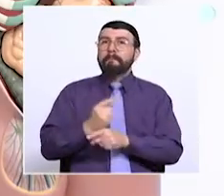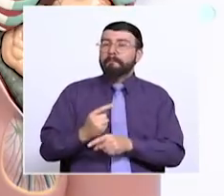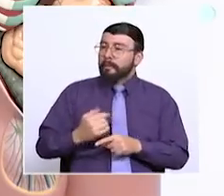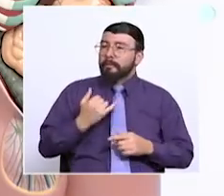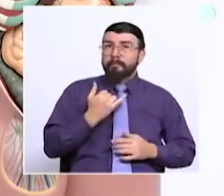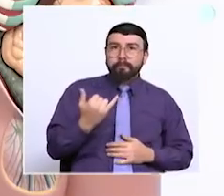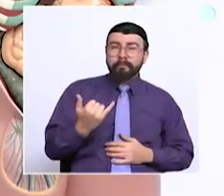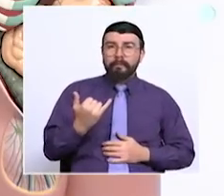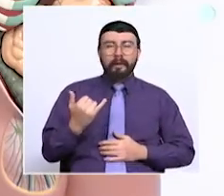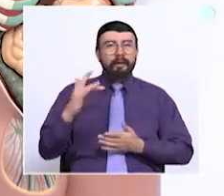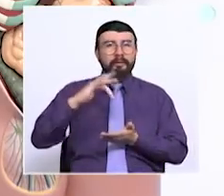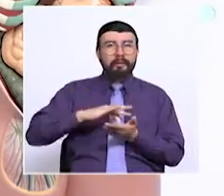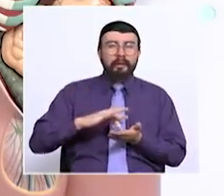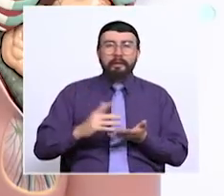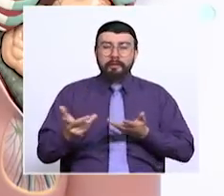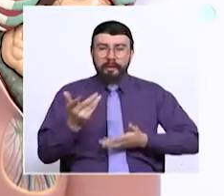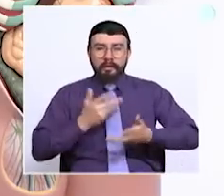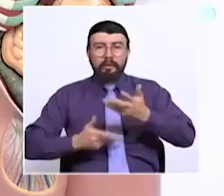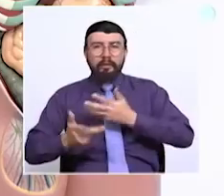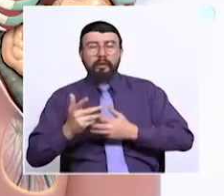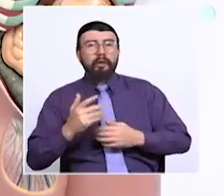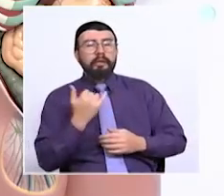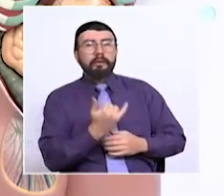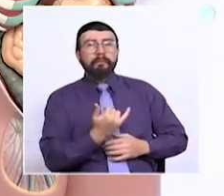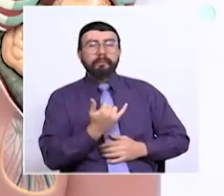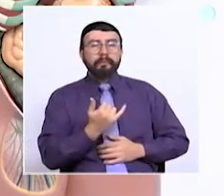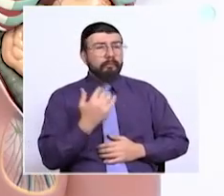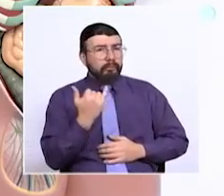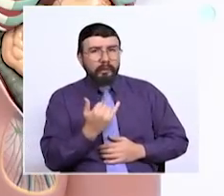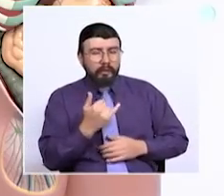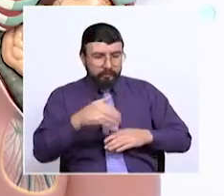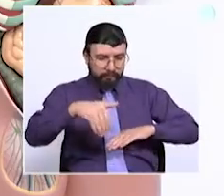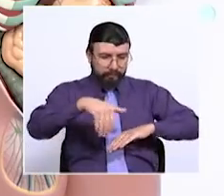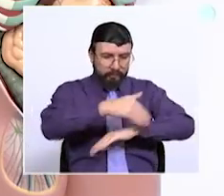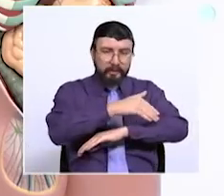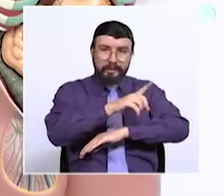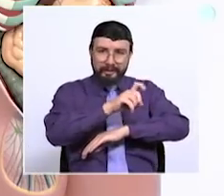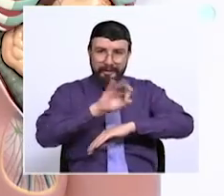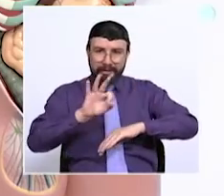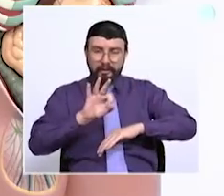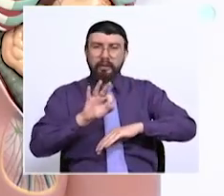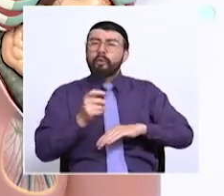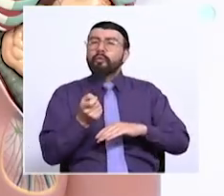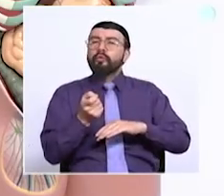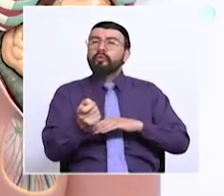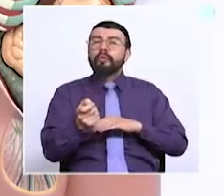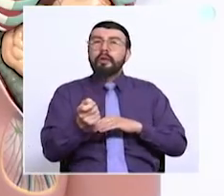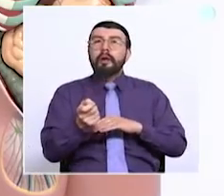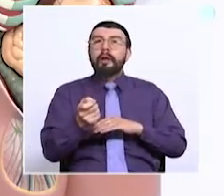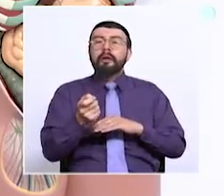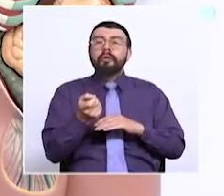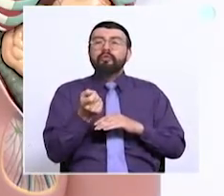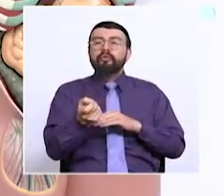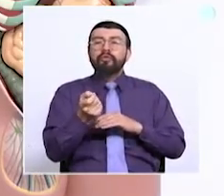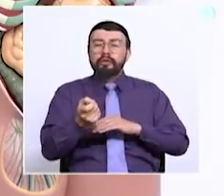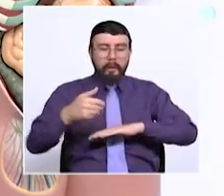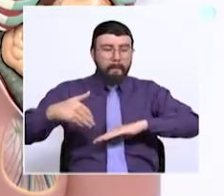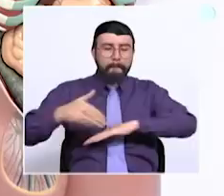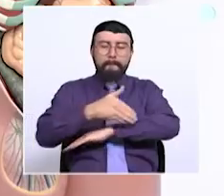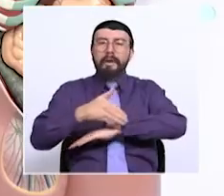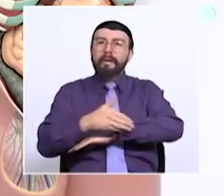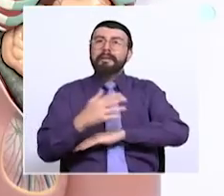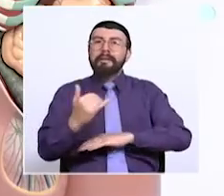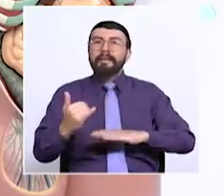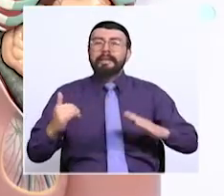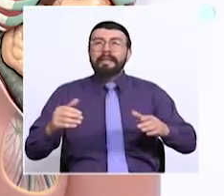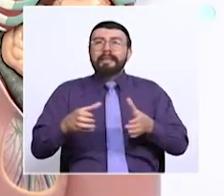La Independencia, etapa 1, transversal 63, a media cuadra del Salón Comunal en